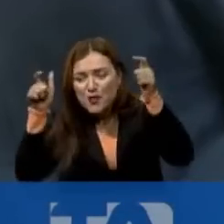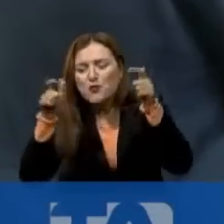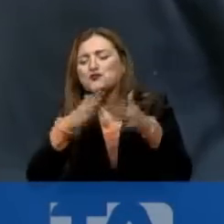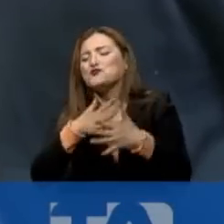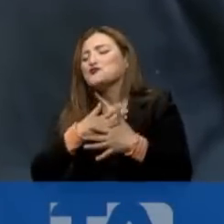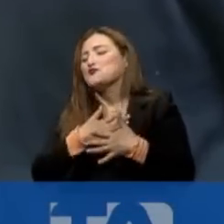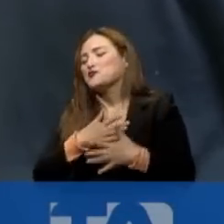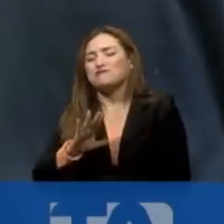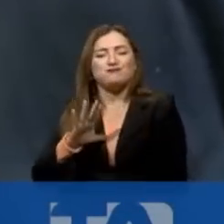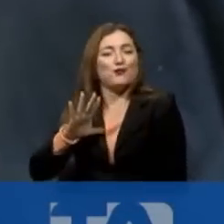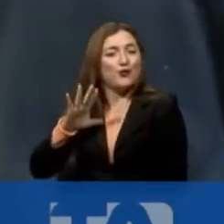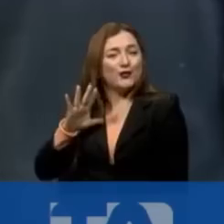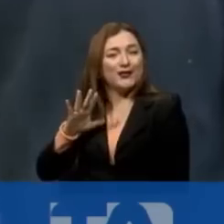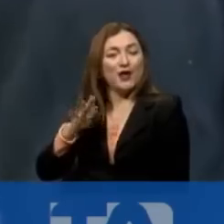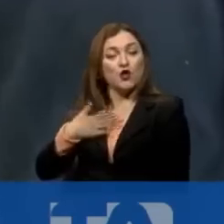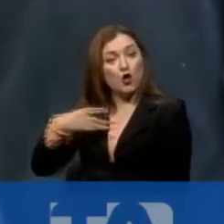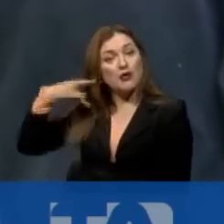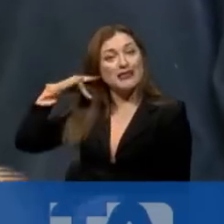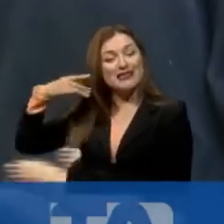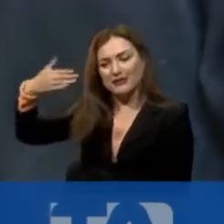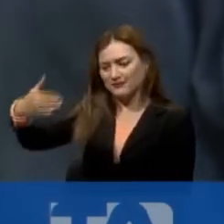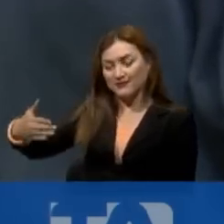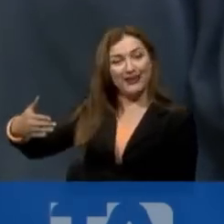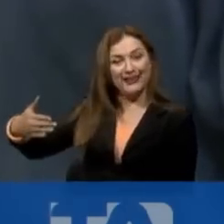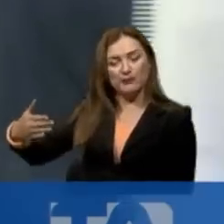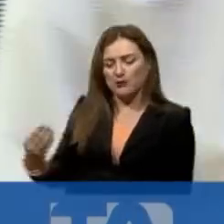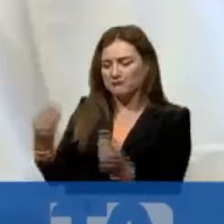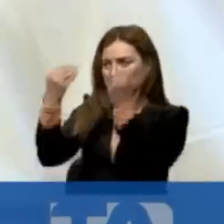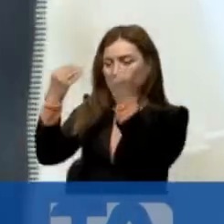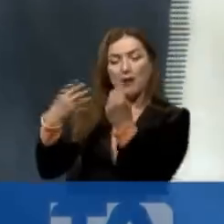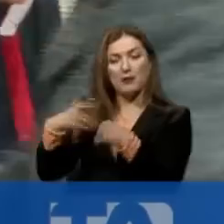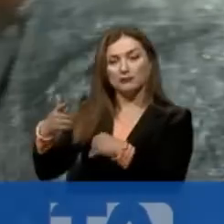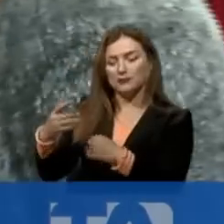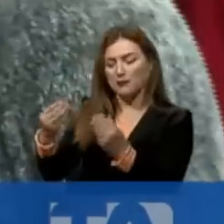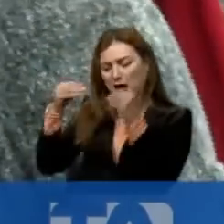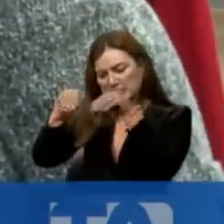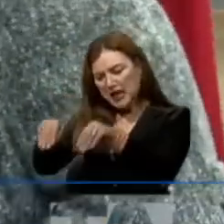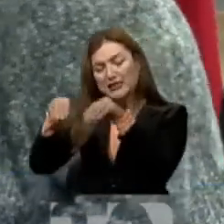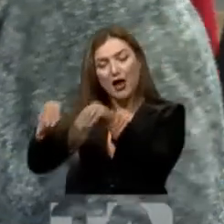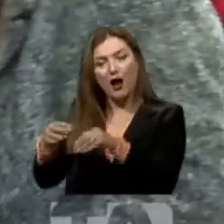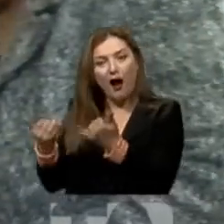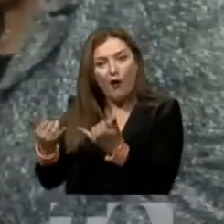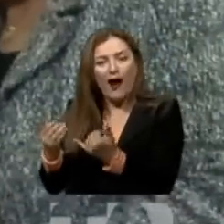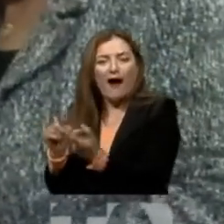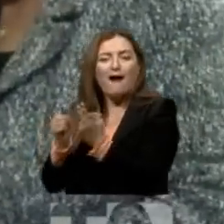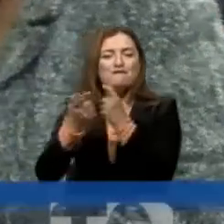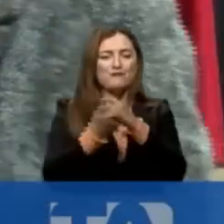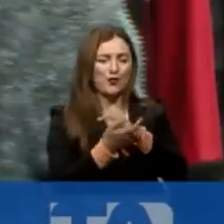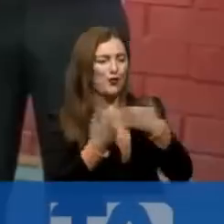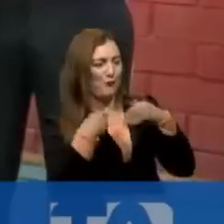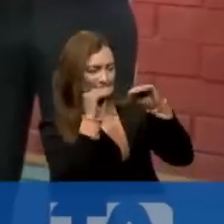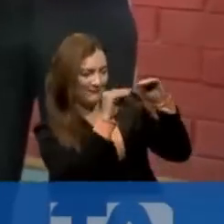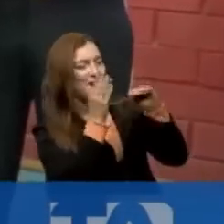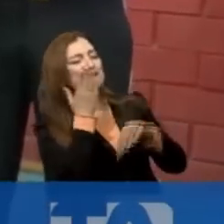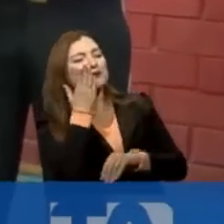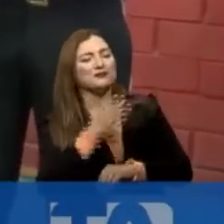me ha enseñado muchas cosas de pequeña y ahora me toca a mí, me tocó apoyarla. Por su parte, César Ramírez considera que el